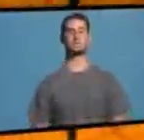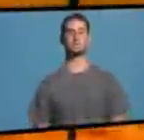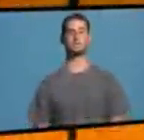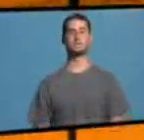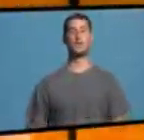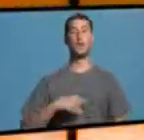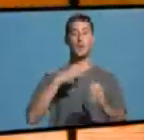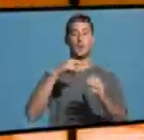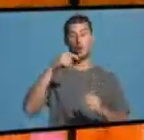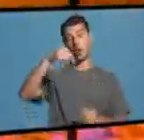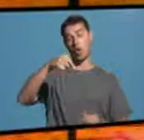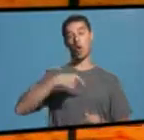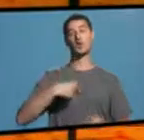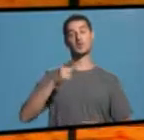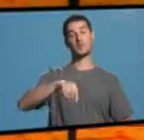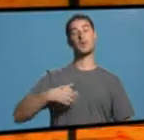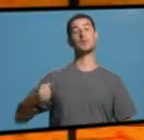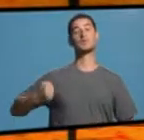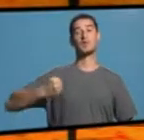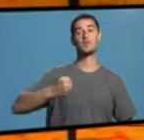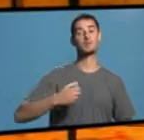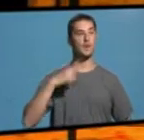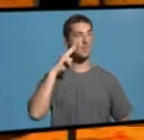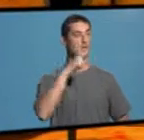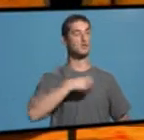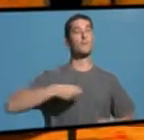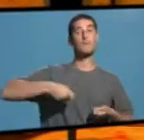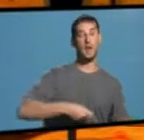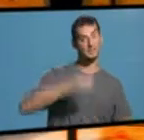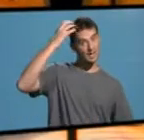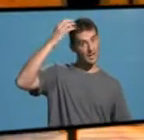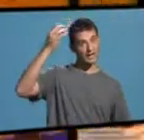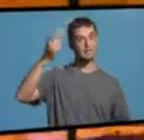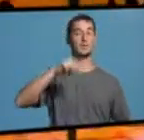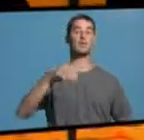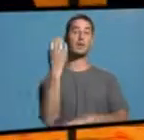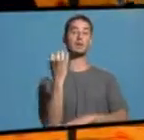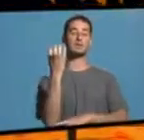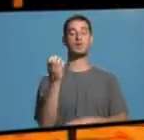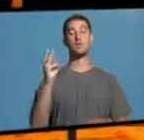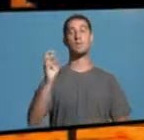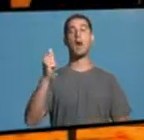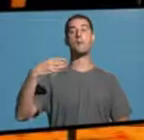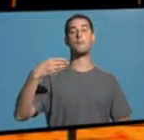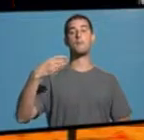No programa de hoxe, na compañía de Juan de Muxa, visitaremos Palas de Rei, Vilar de Donas e o Castelo de Pambre.